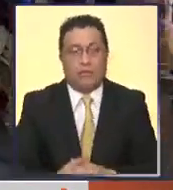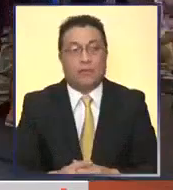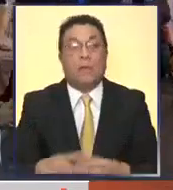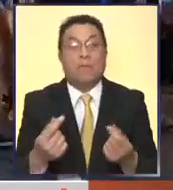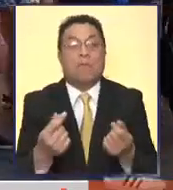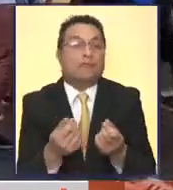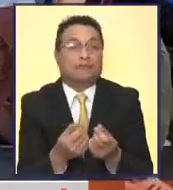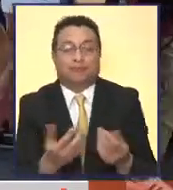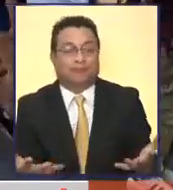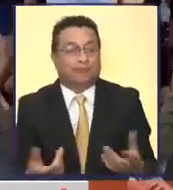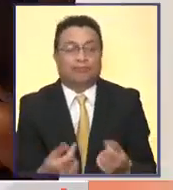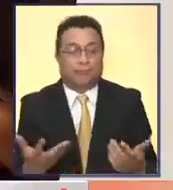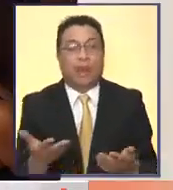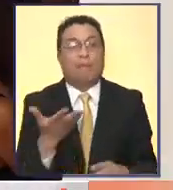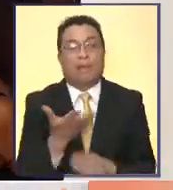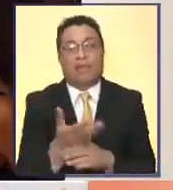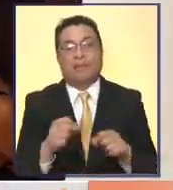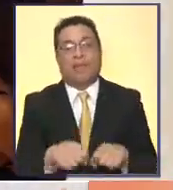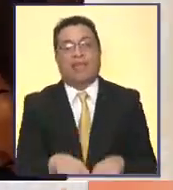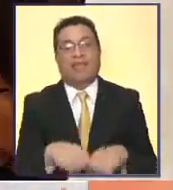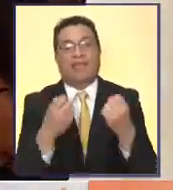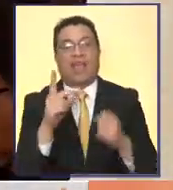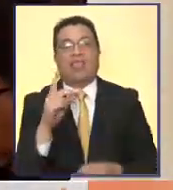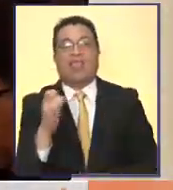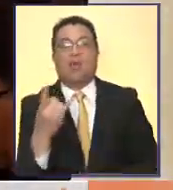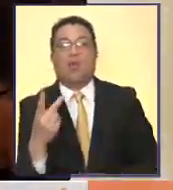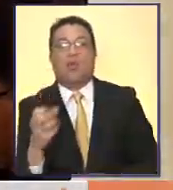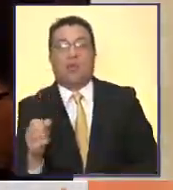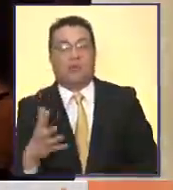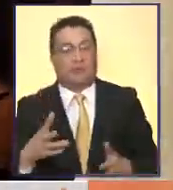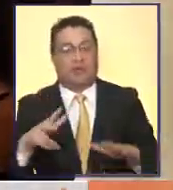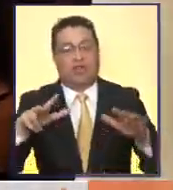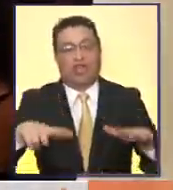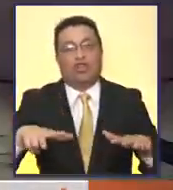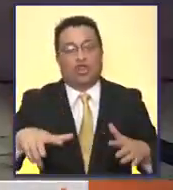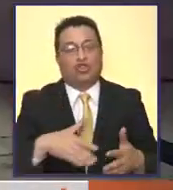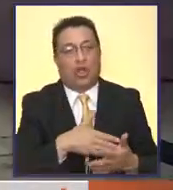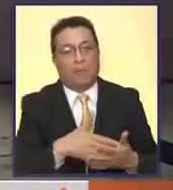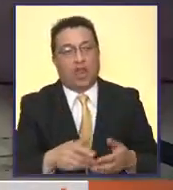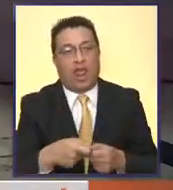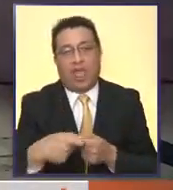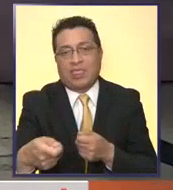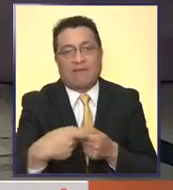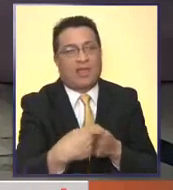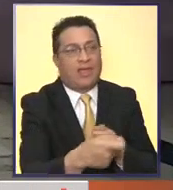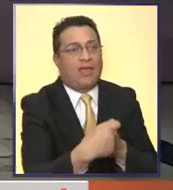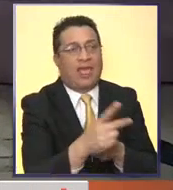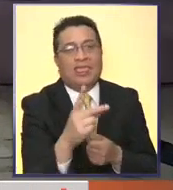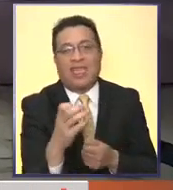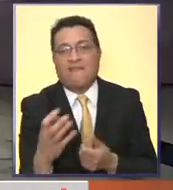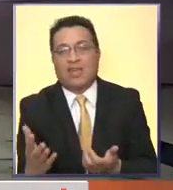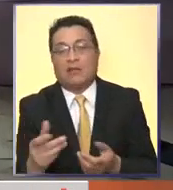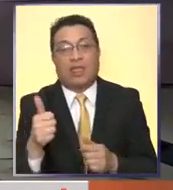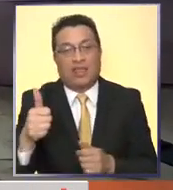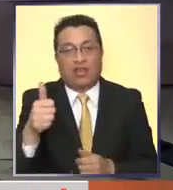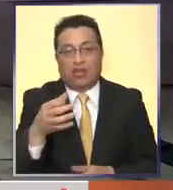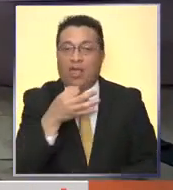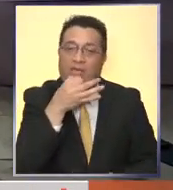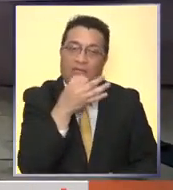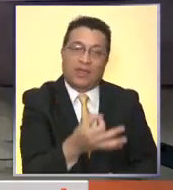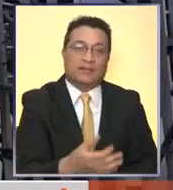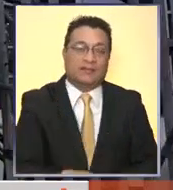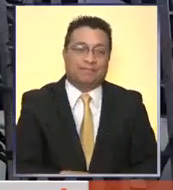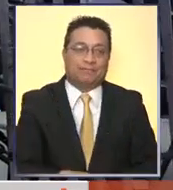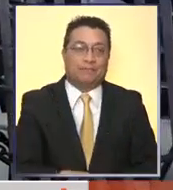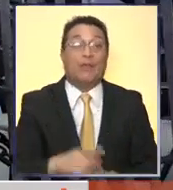llevó a solicitar la quiebra por una deuda de aproximadamente 18 millones de pesos, según el director del colegio. Además, y frente